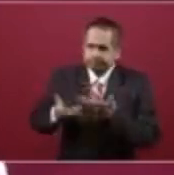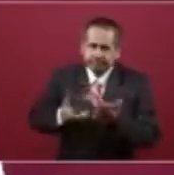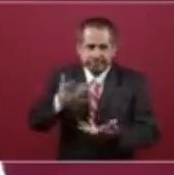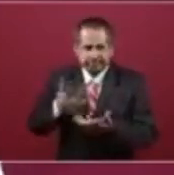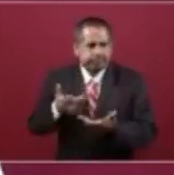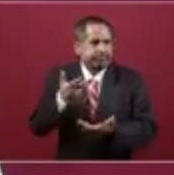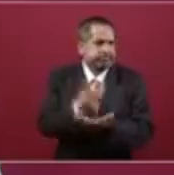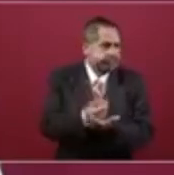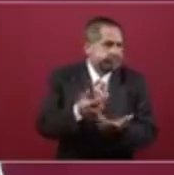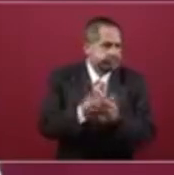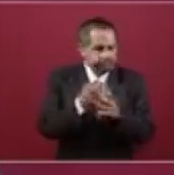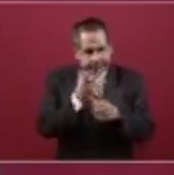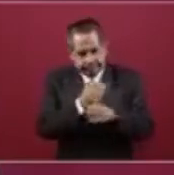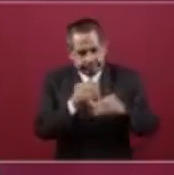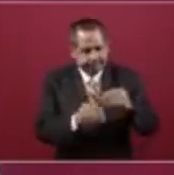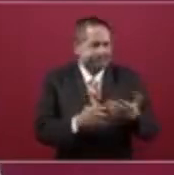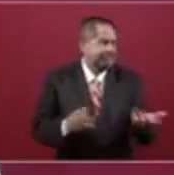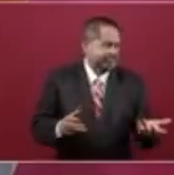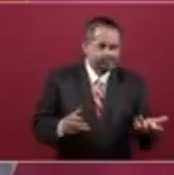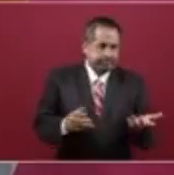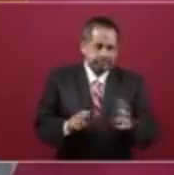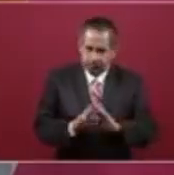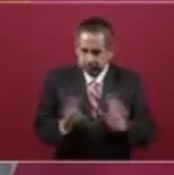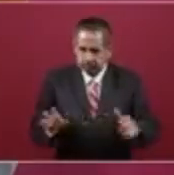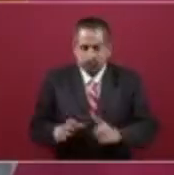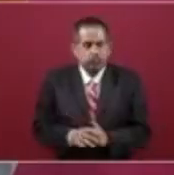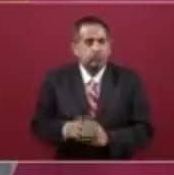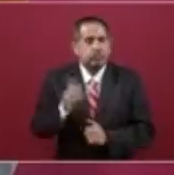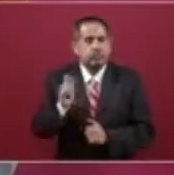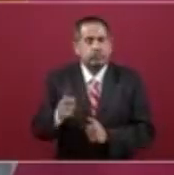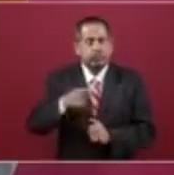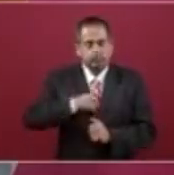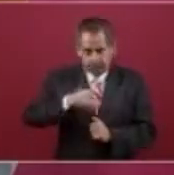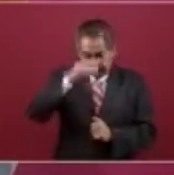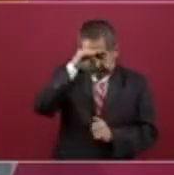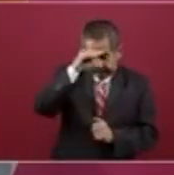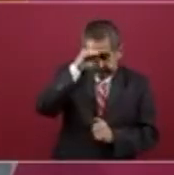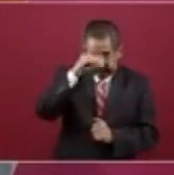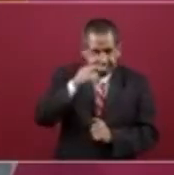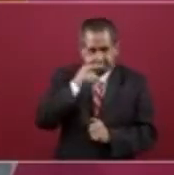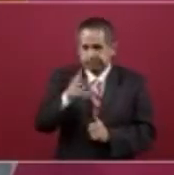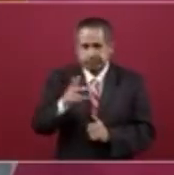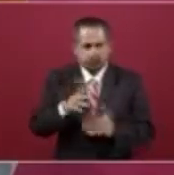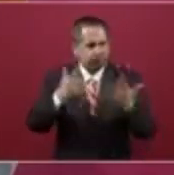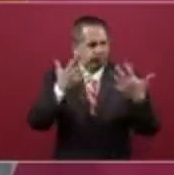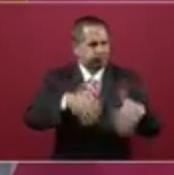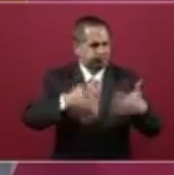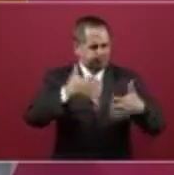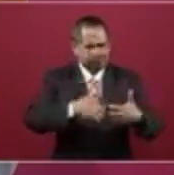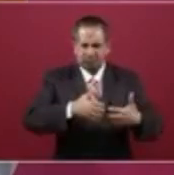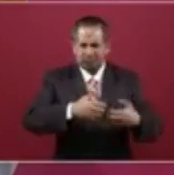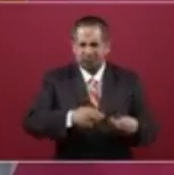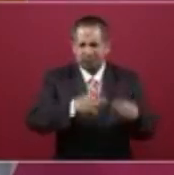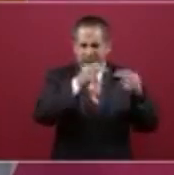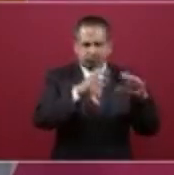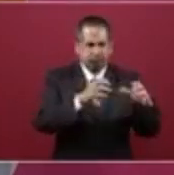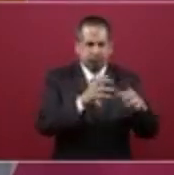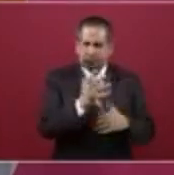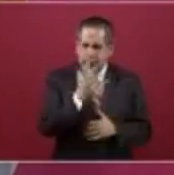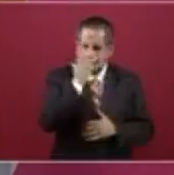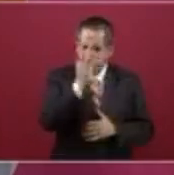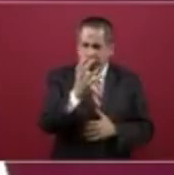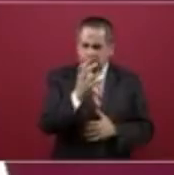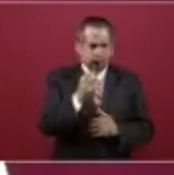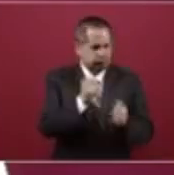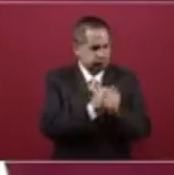que meterse a trabajar. En este sentido, se pensó en una empresa serias,